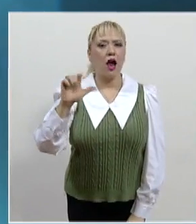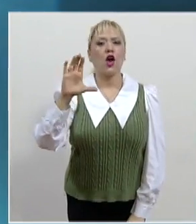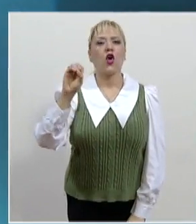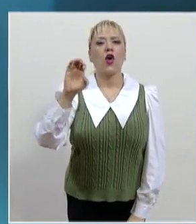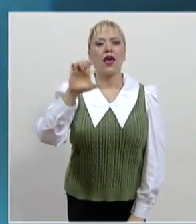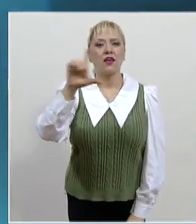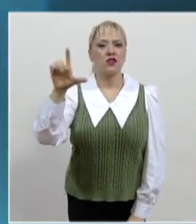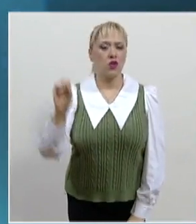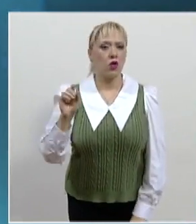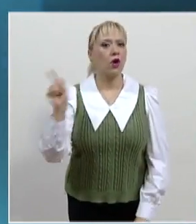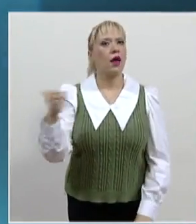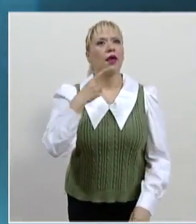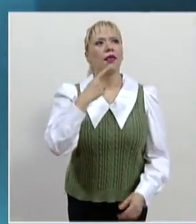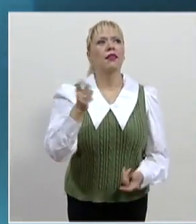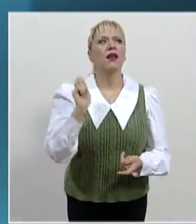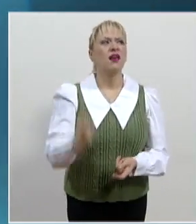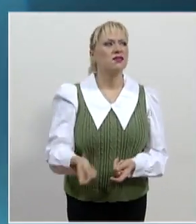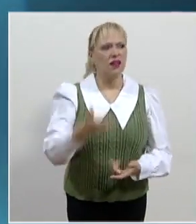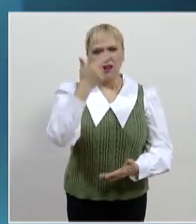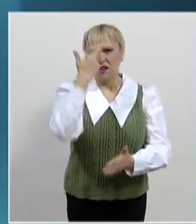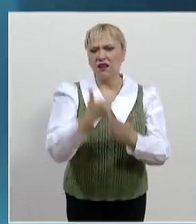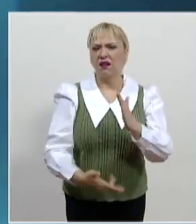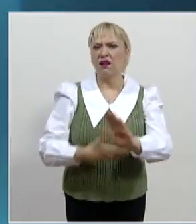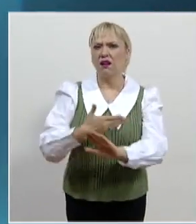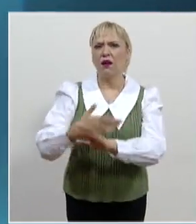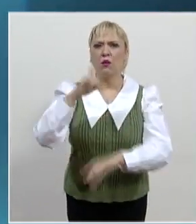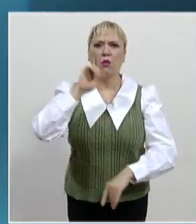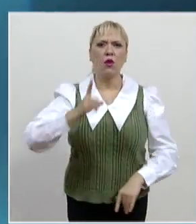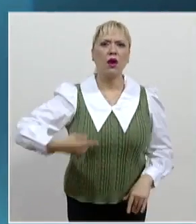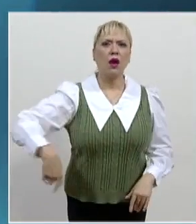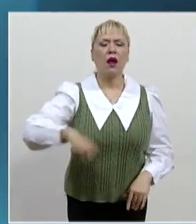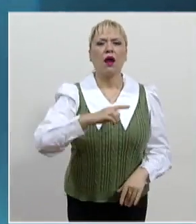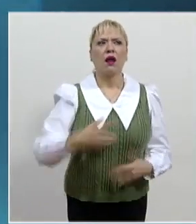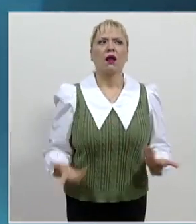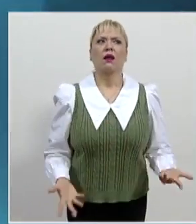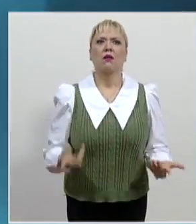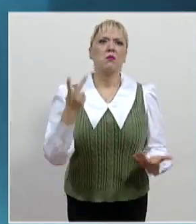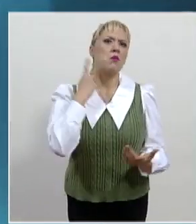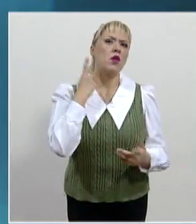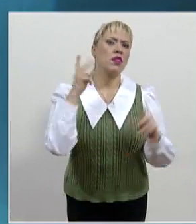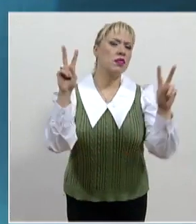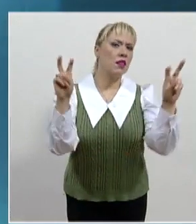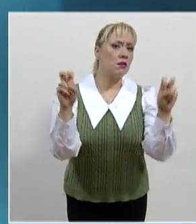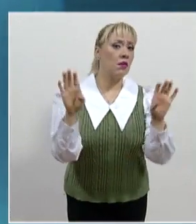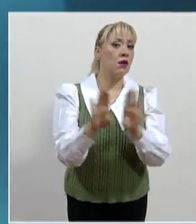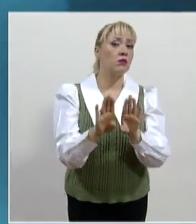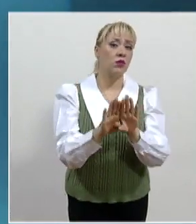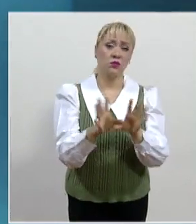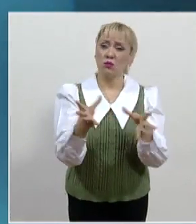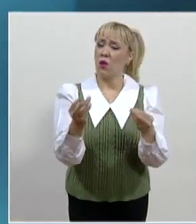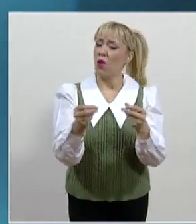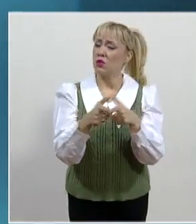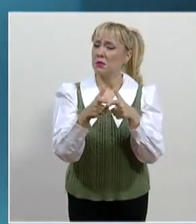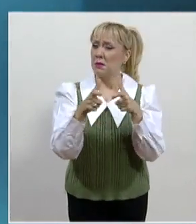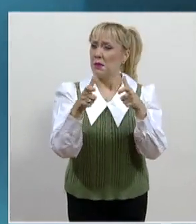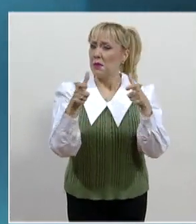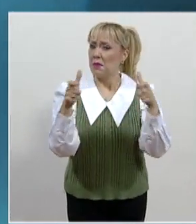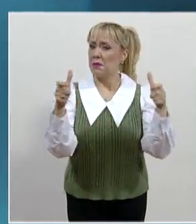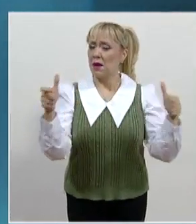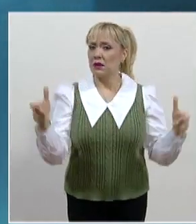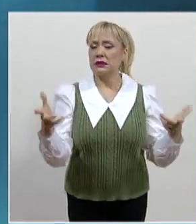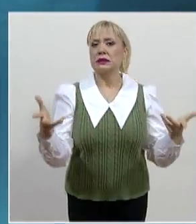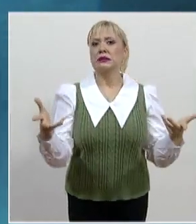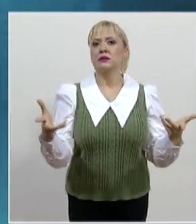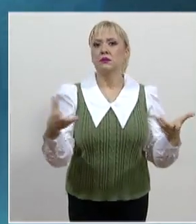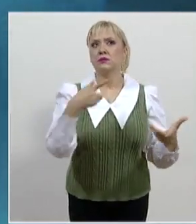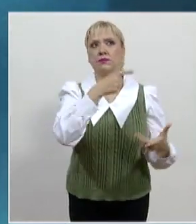La violencia política en razón de género en contra de las mujeres es macroviolencia, organizada por el Tribunal